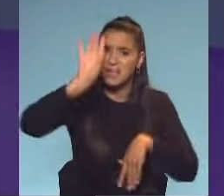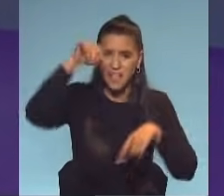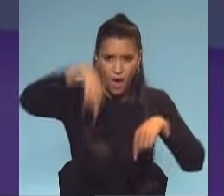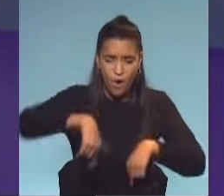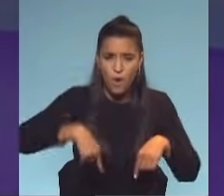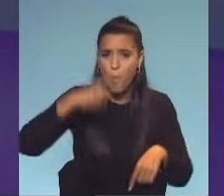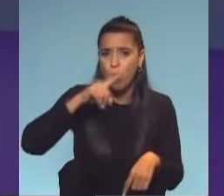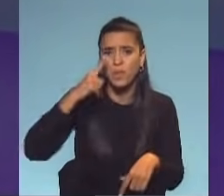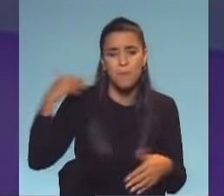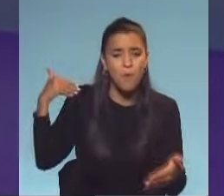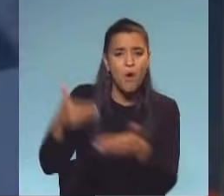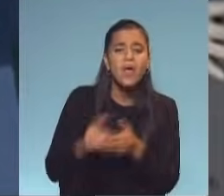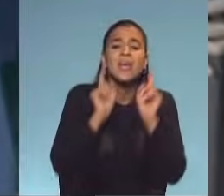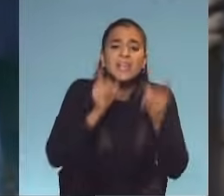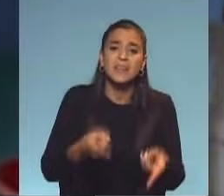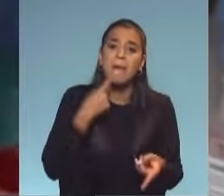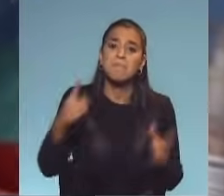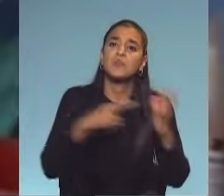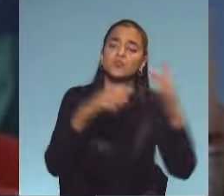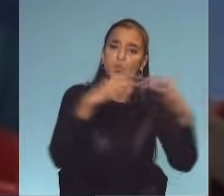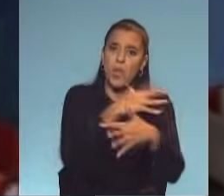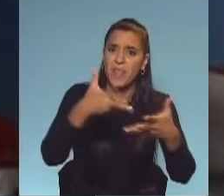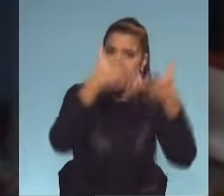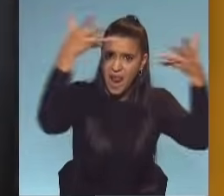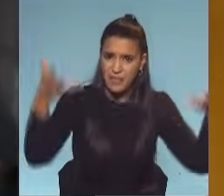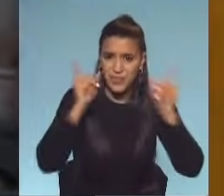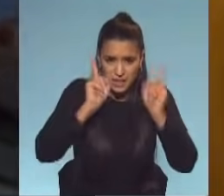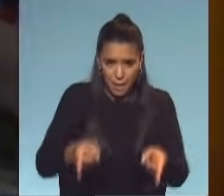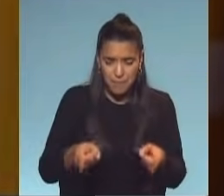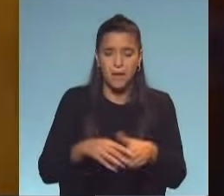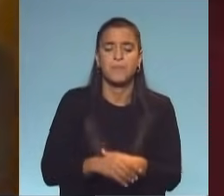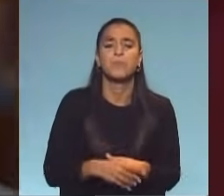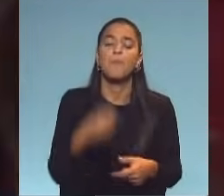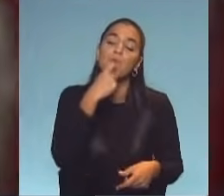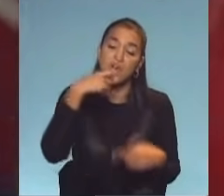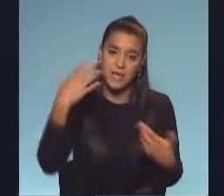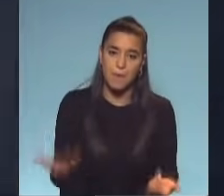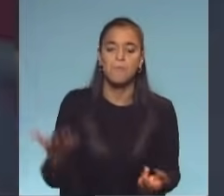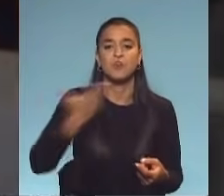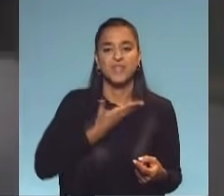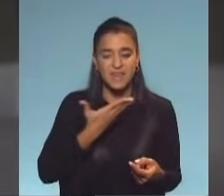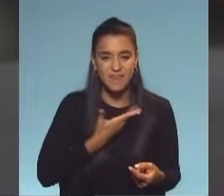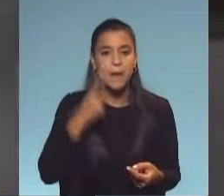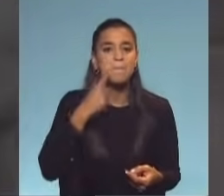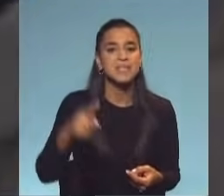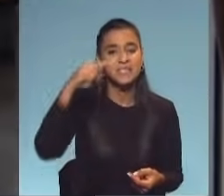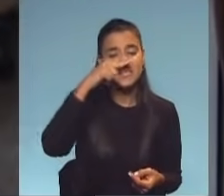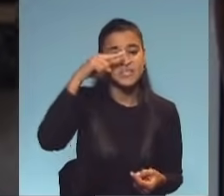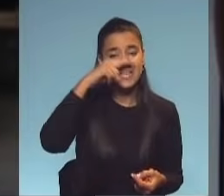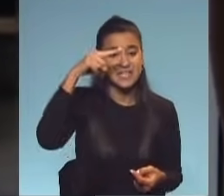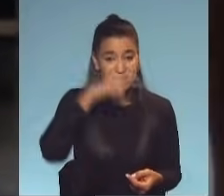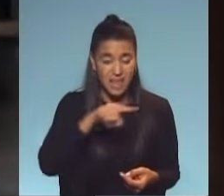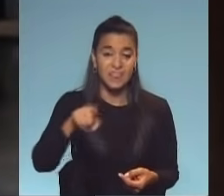registrados en las últimas horas, seguido por las grandes urbes, por los grandes conglomerados urbanos, como por ejemplo Santa Fe con